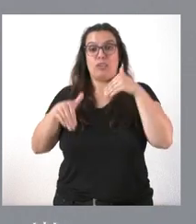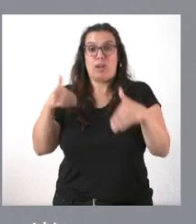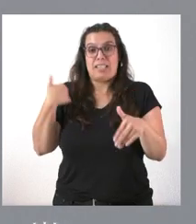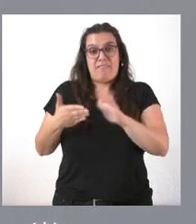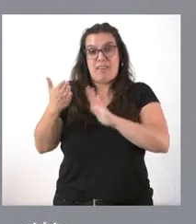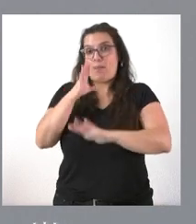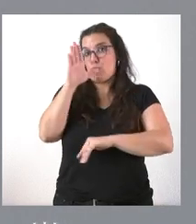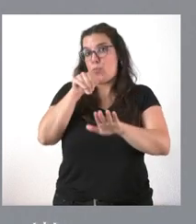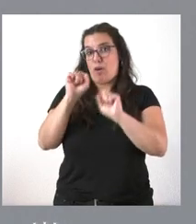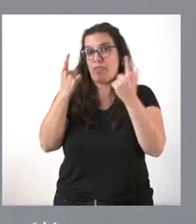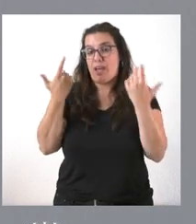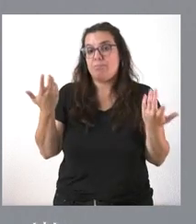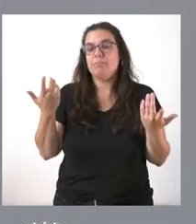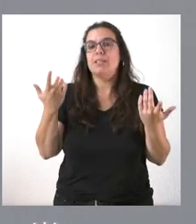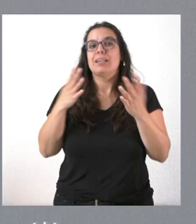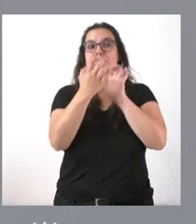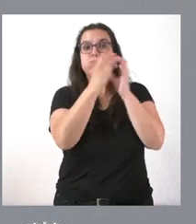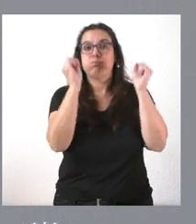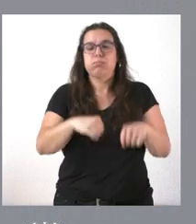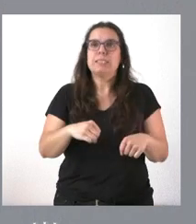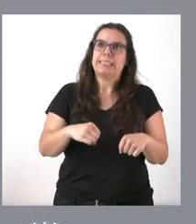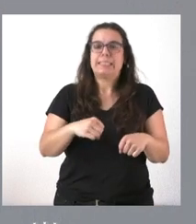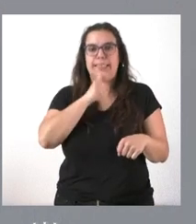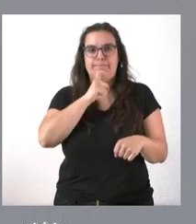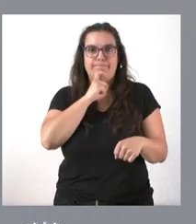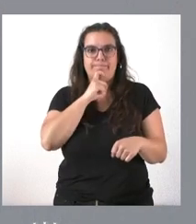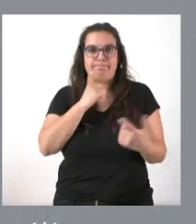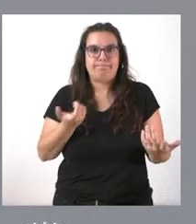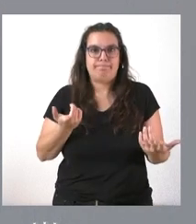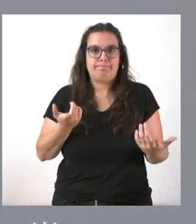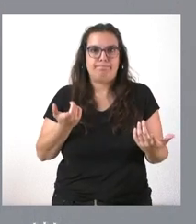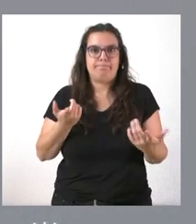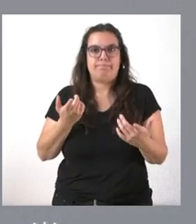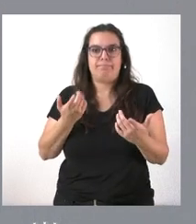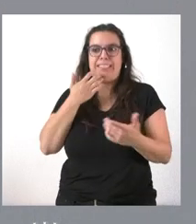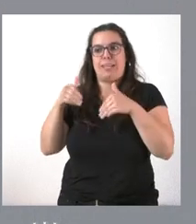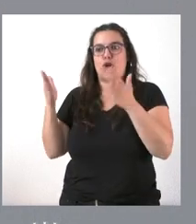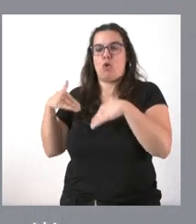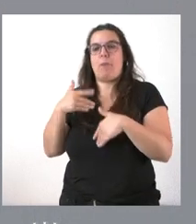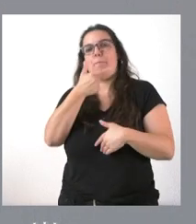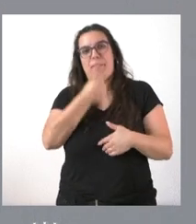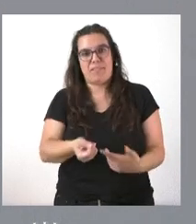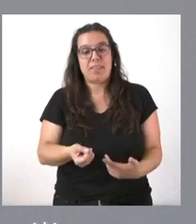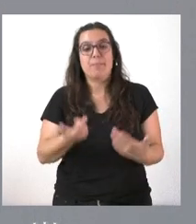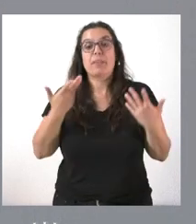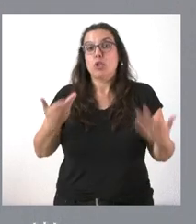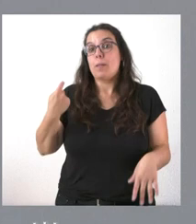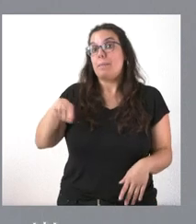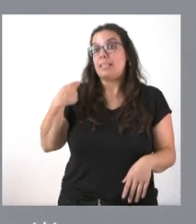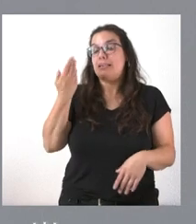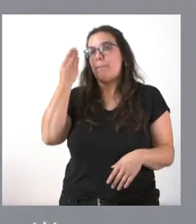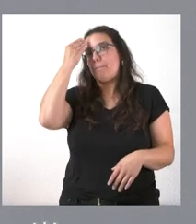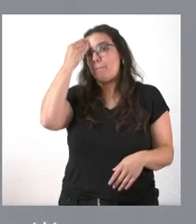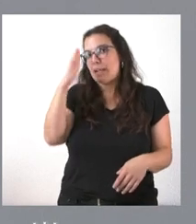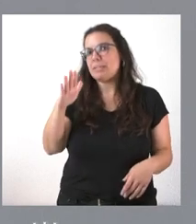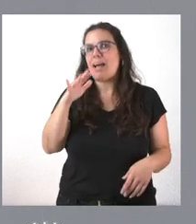vez convocadas las elecciones los consensos quizá son más difíciles que en otras circunstancias lo que plantea el presidente es que él no